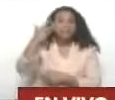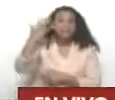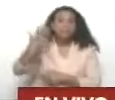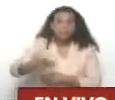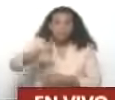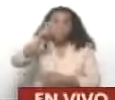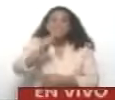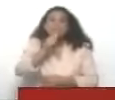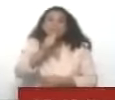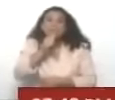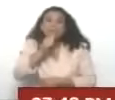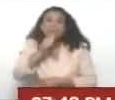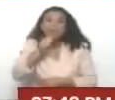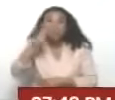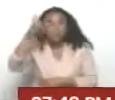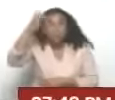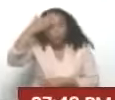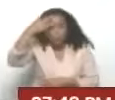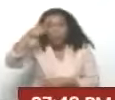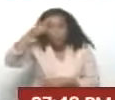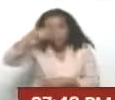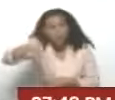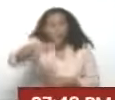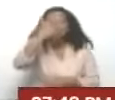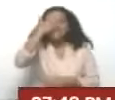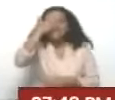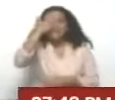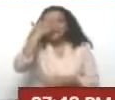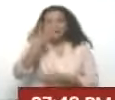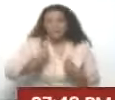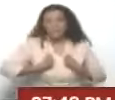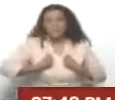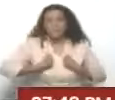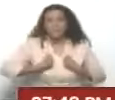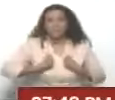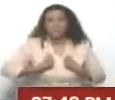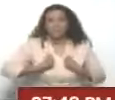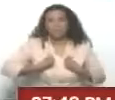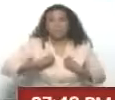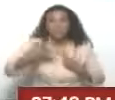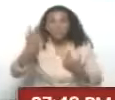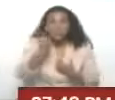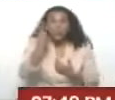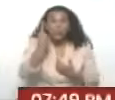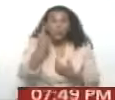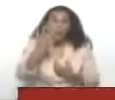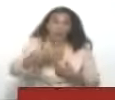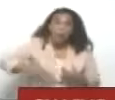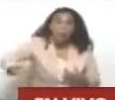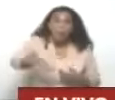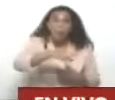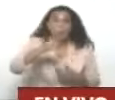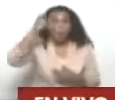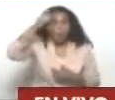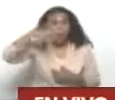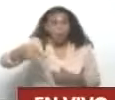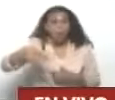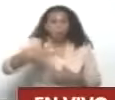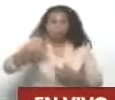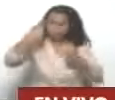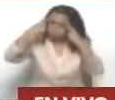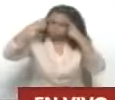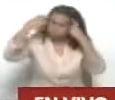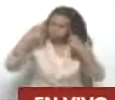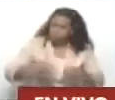de sabiduría es el pueblo, y sobre todo el pueblo venezolano 2024, que es un pueblo curtido